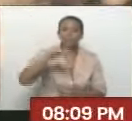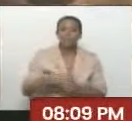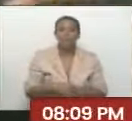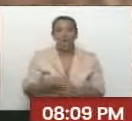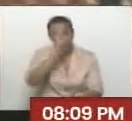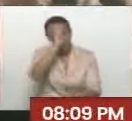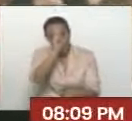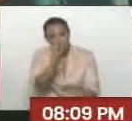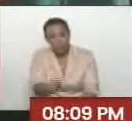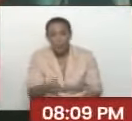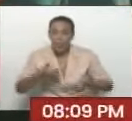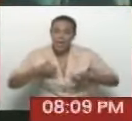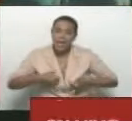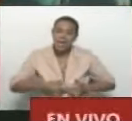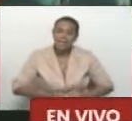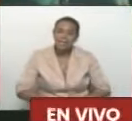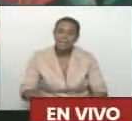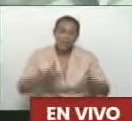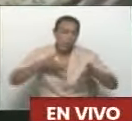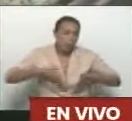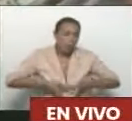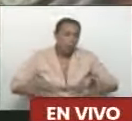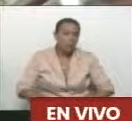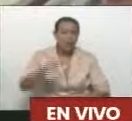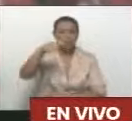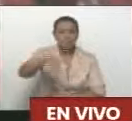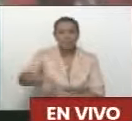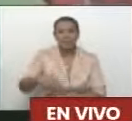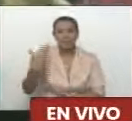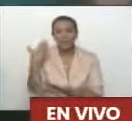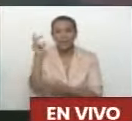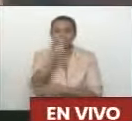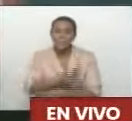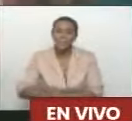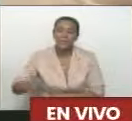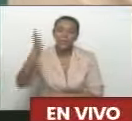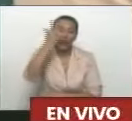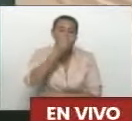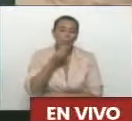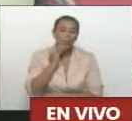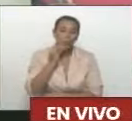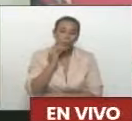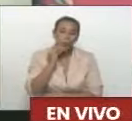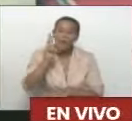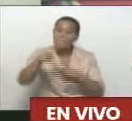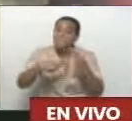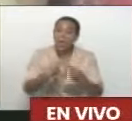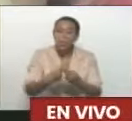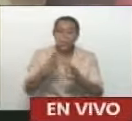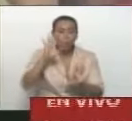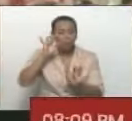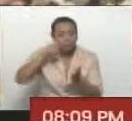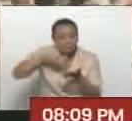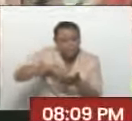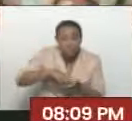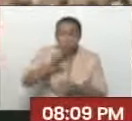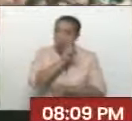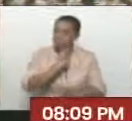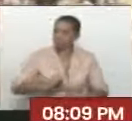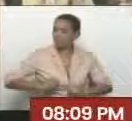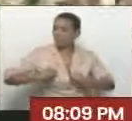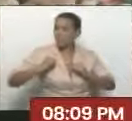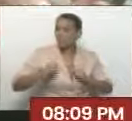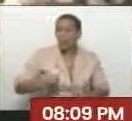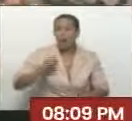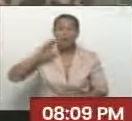Gran honor ser hija y partera a la vez de esta, nuestra Venezuela joven, que nunca bajó la cabeza y por eso tiene